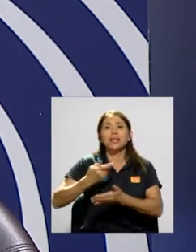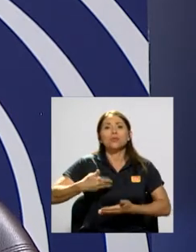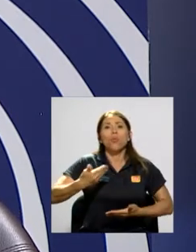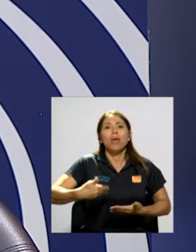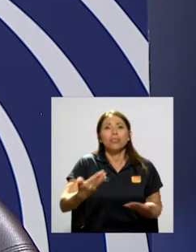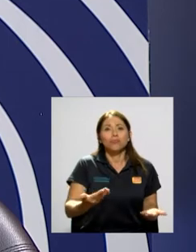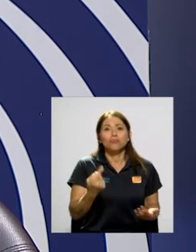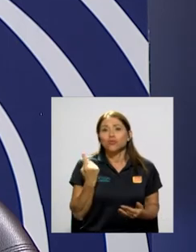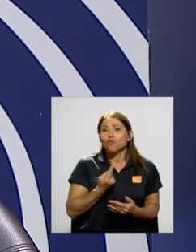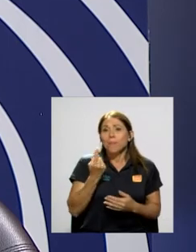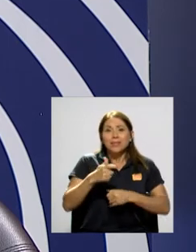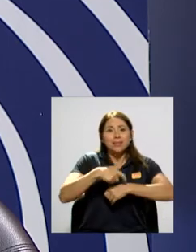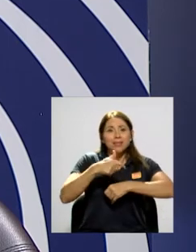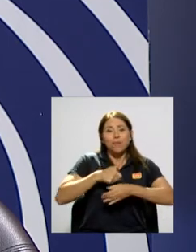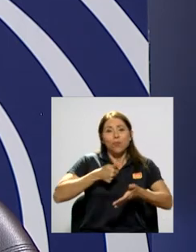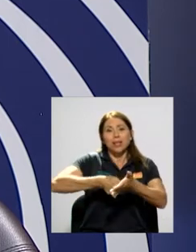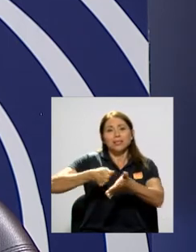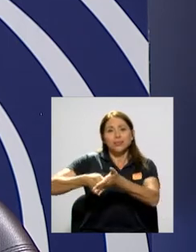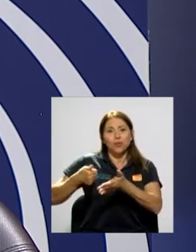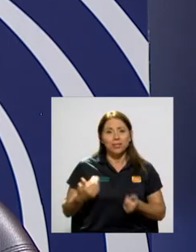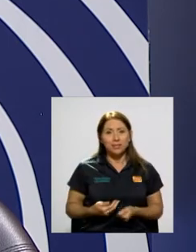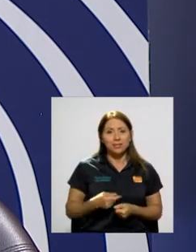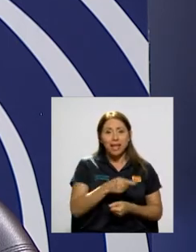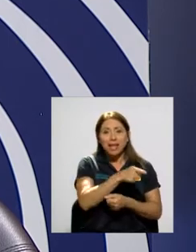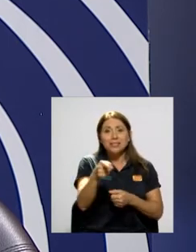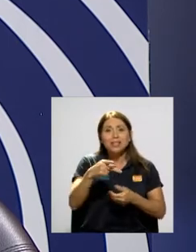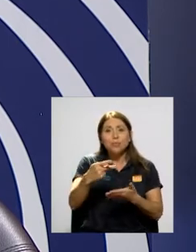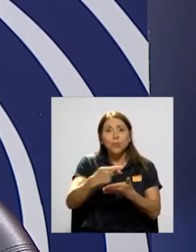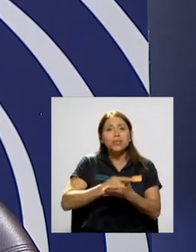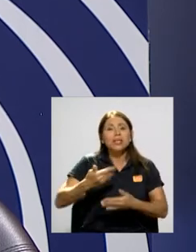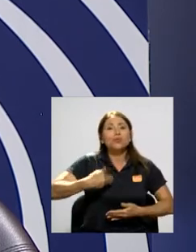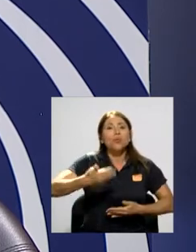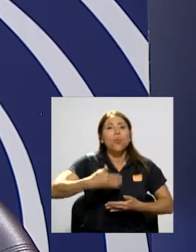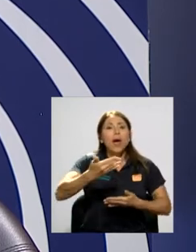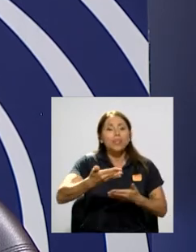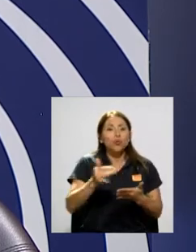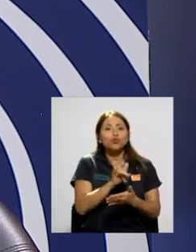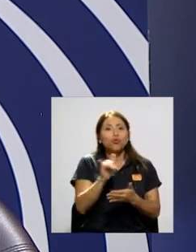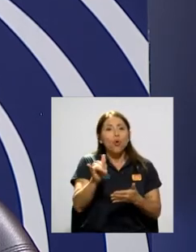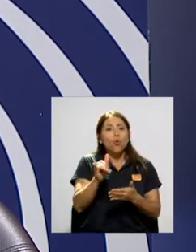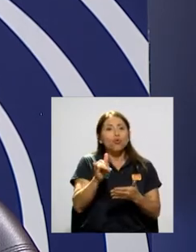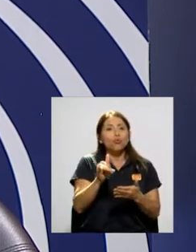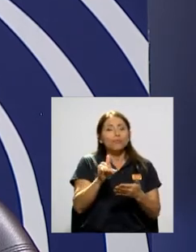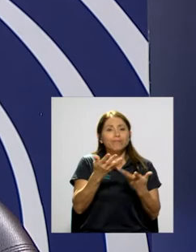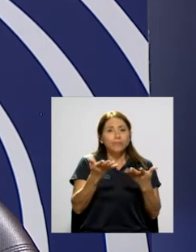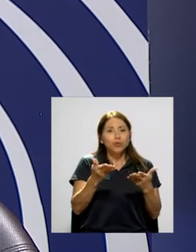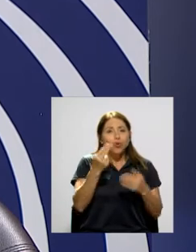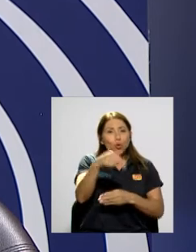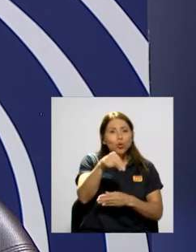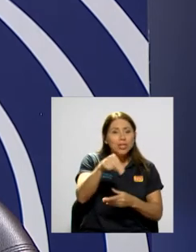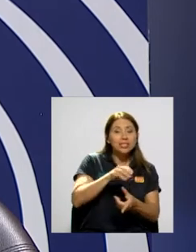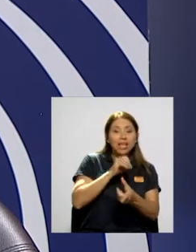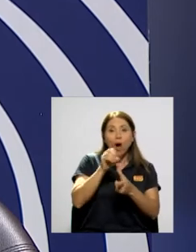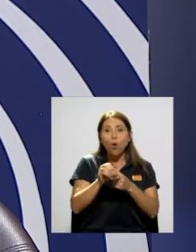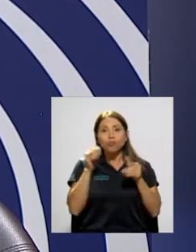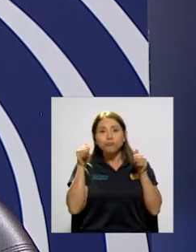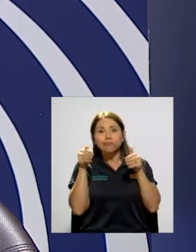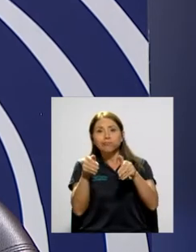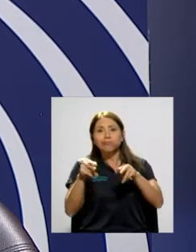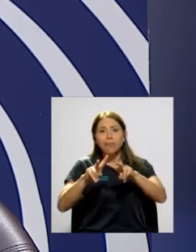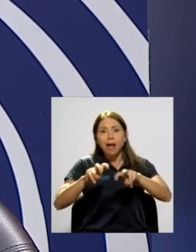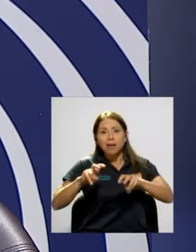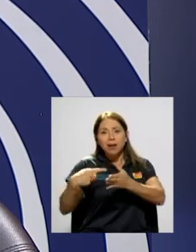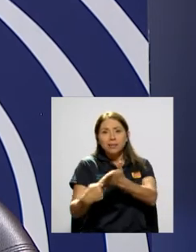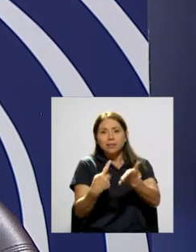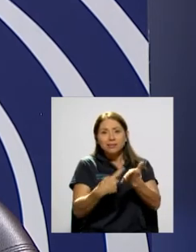elecciones. ¿Cuándo estas provincias son noticia y cuándo son objeto de análisis? Y creo que ese es el mensaje. Ese es el